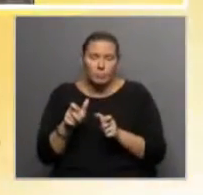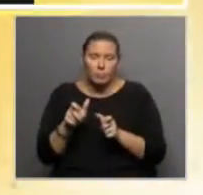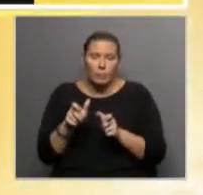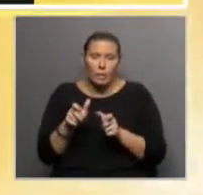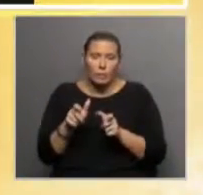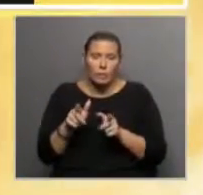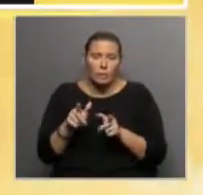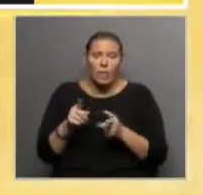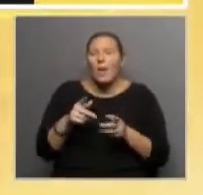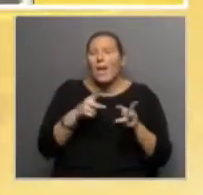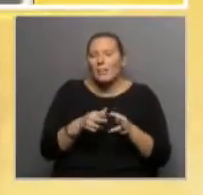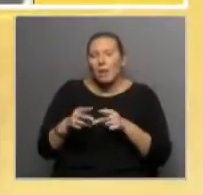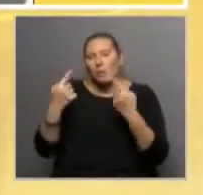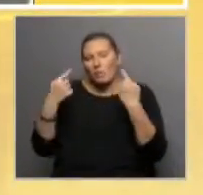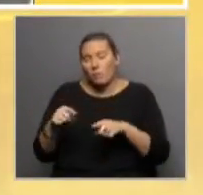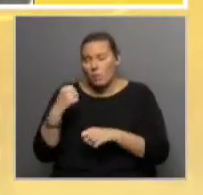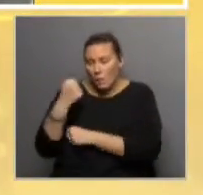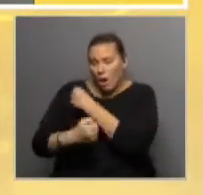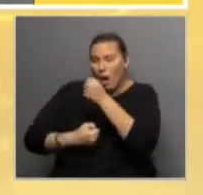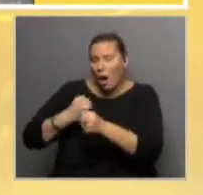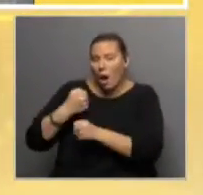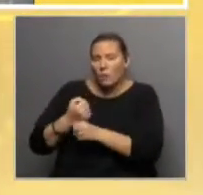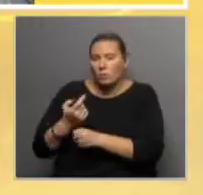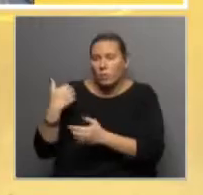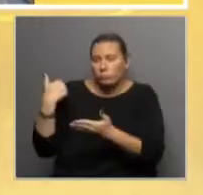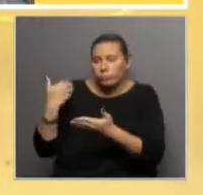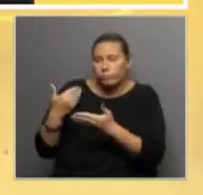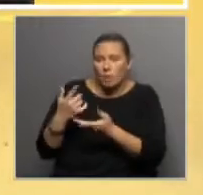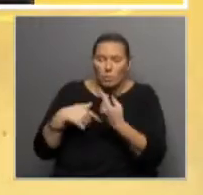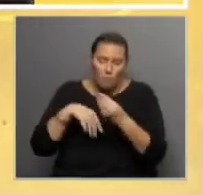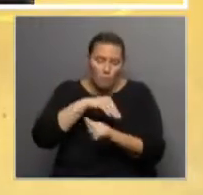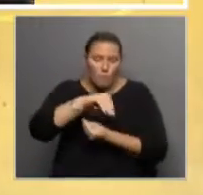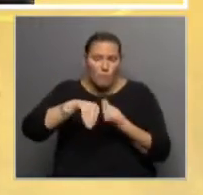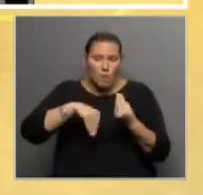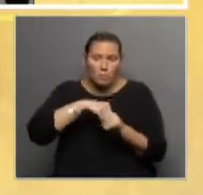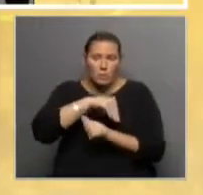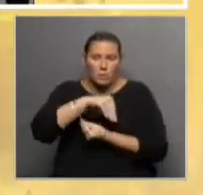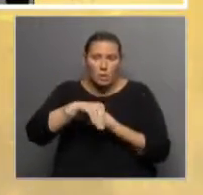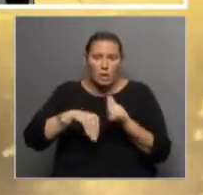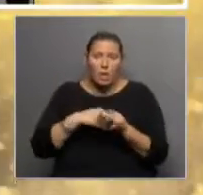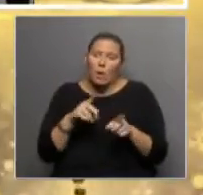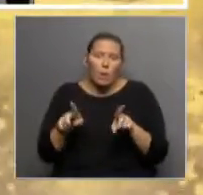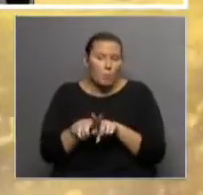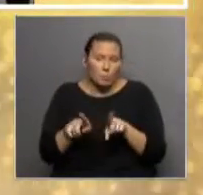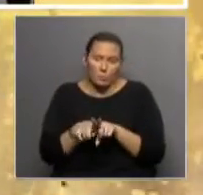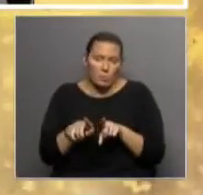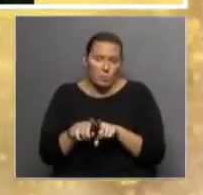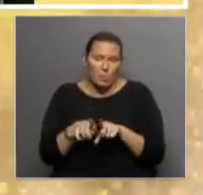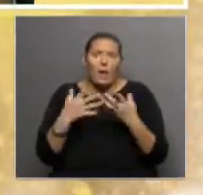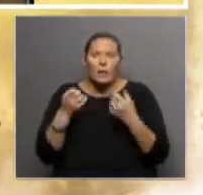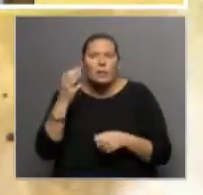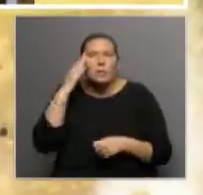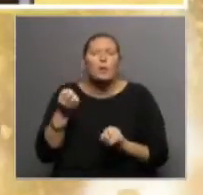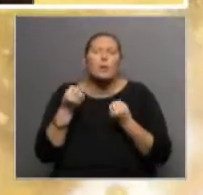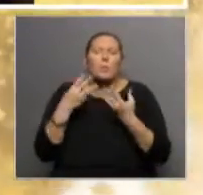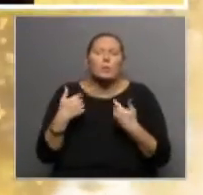hallan en diferentes etapas. A pesar del paso del tiempo, para el familiar es exactamente lo mismo. Quieren saber qué pasó